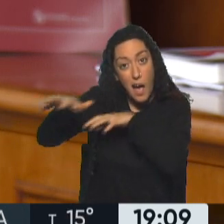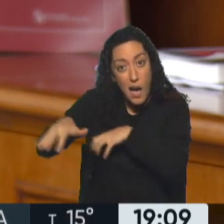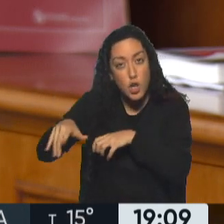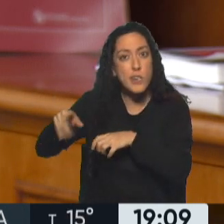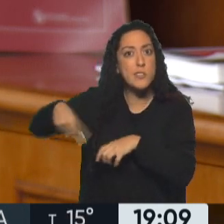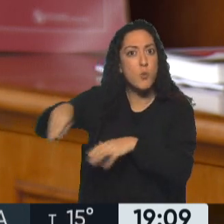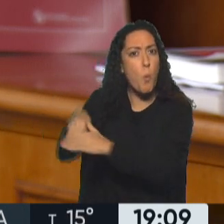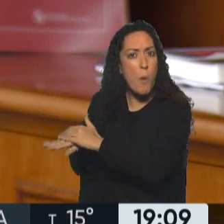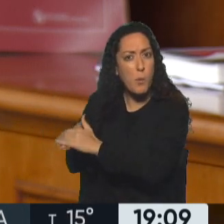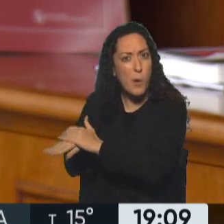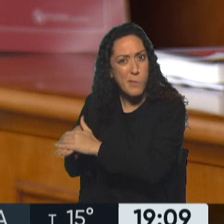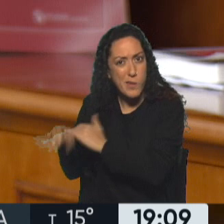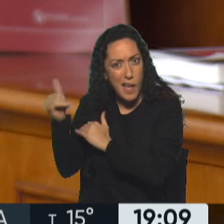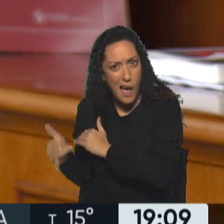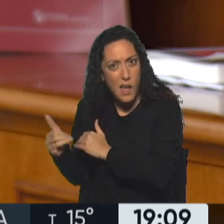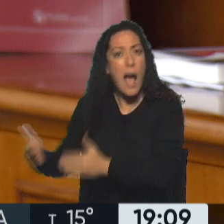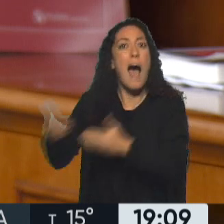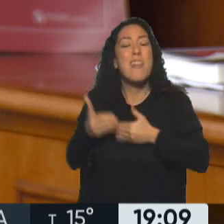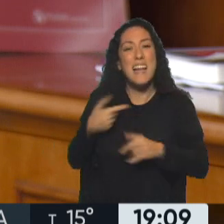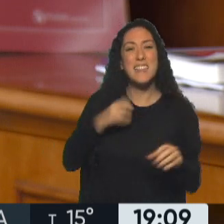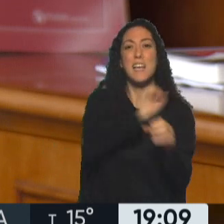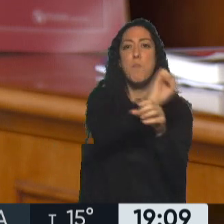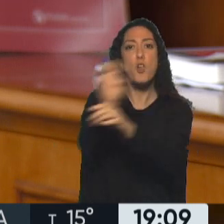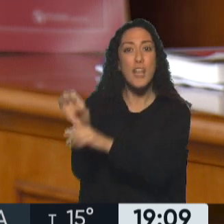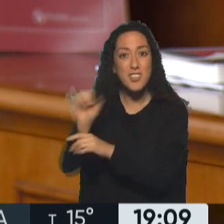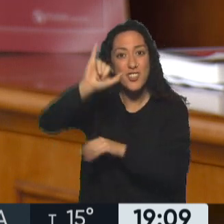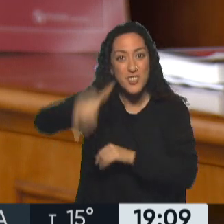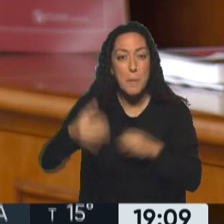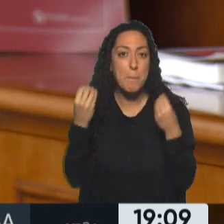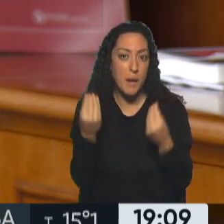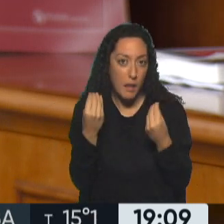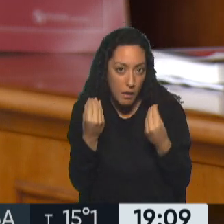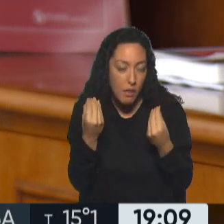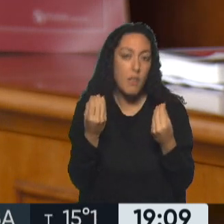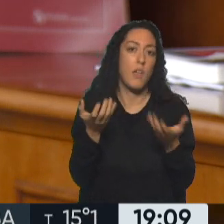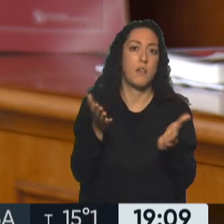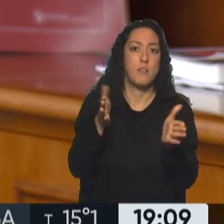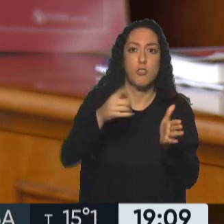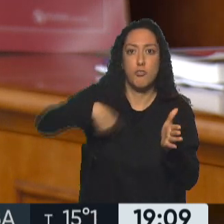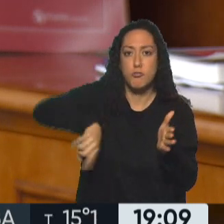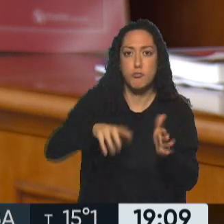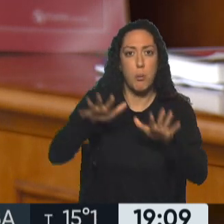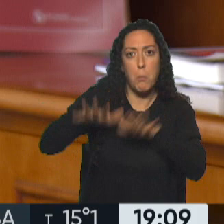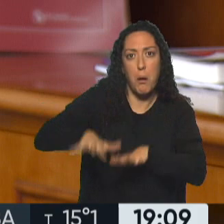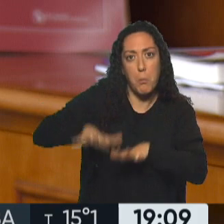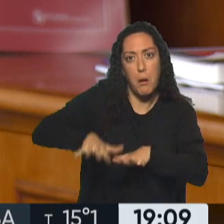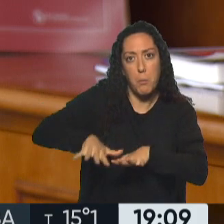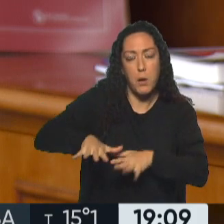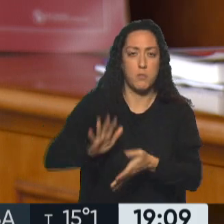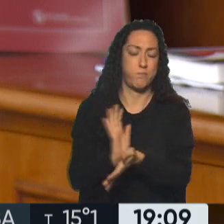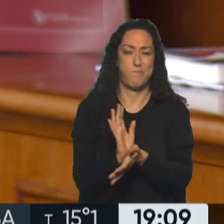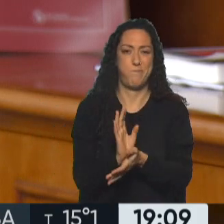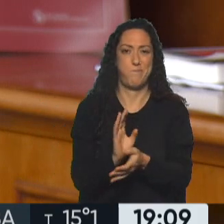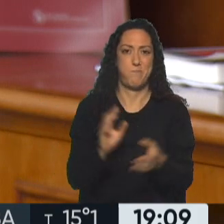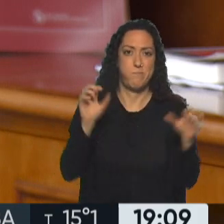liquidaron sus exportaciones lo adelanten y nos permitan atender una estacionalidad que nos está jugando en contra, sobre todo durante el mes